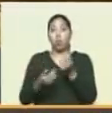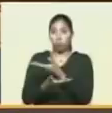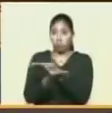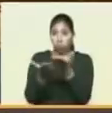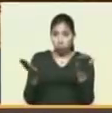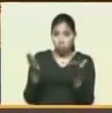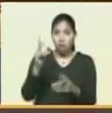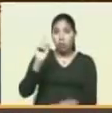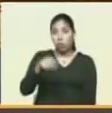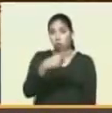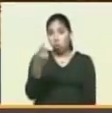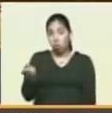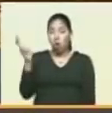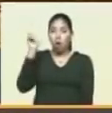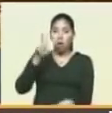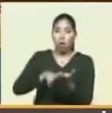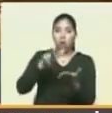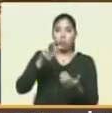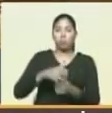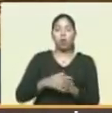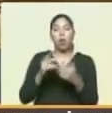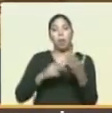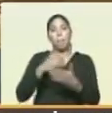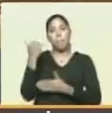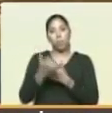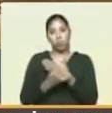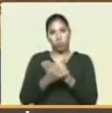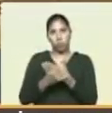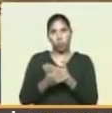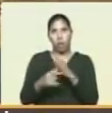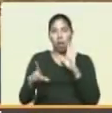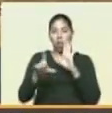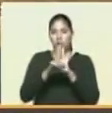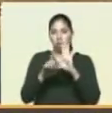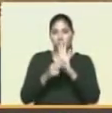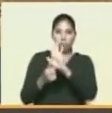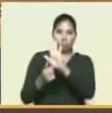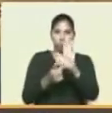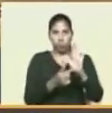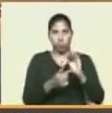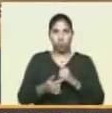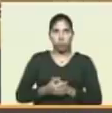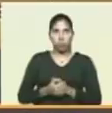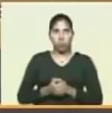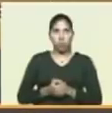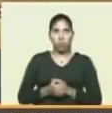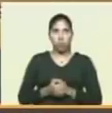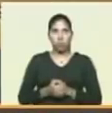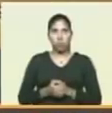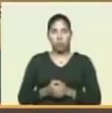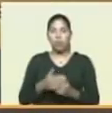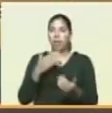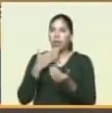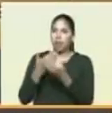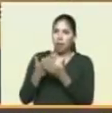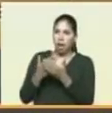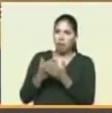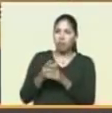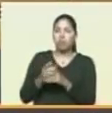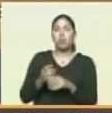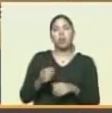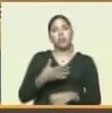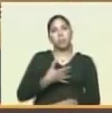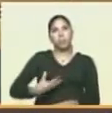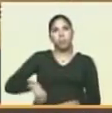aprobación o no del proyecto de ley presentado. Agradecerle a la compañera presidenta de la Asamblea